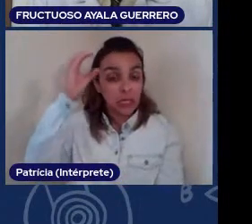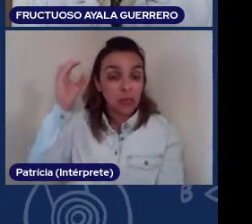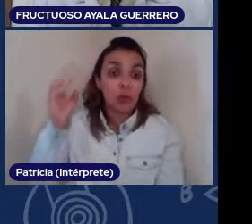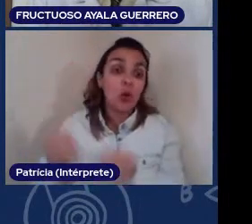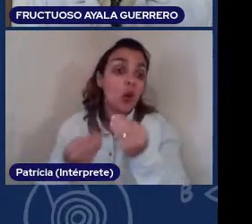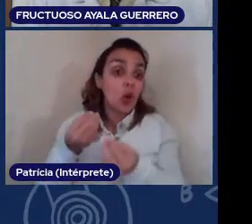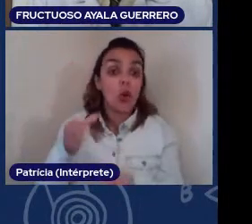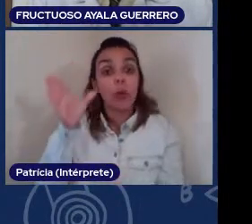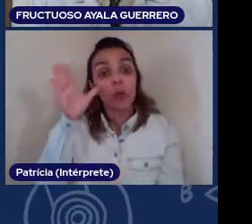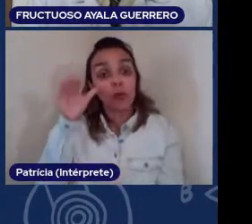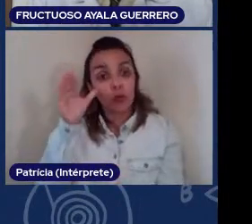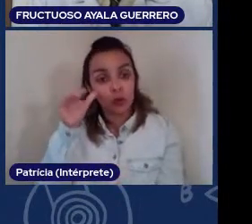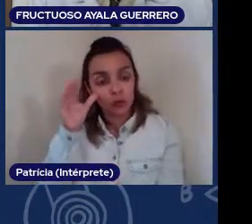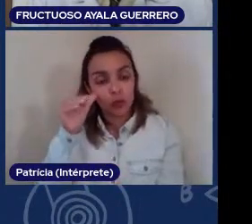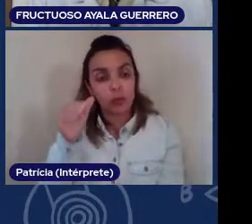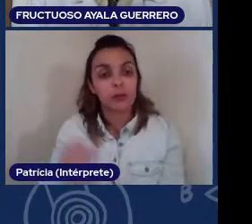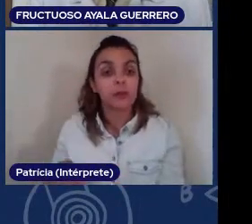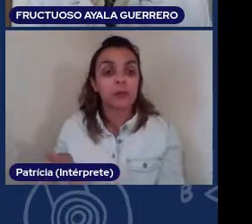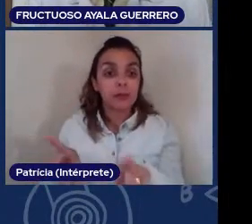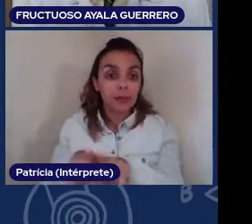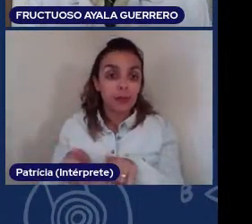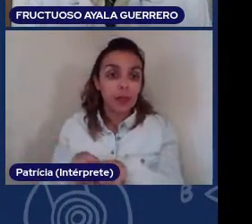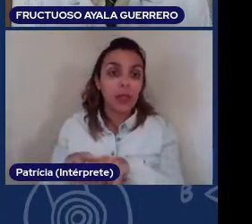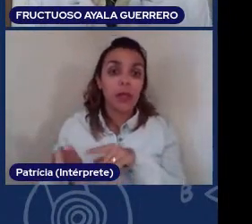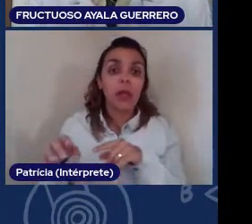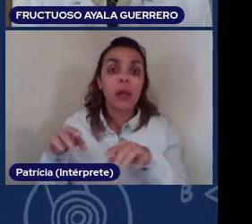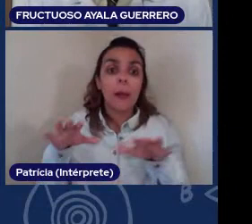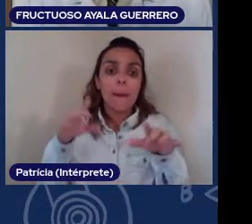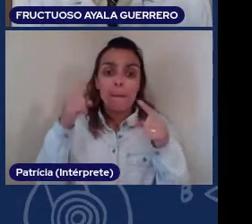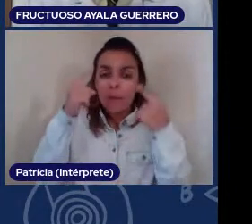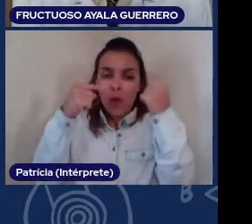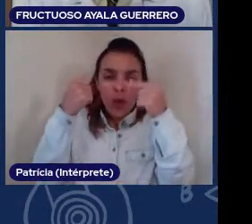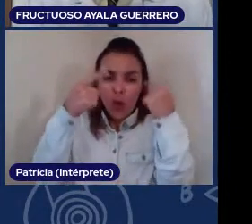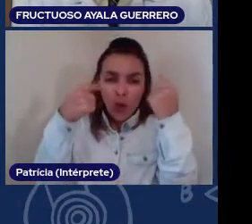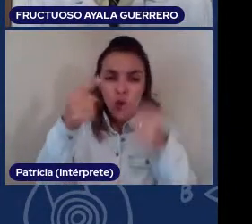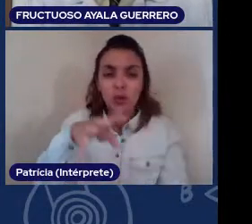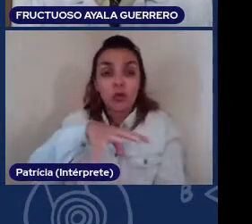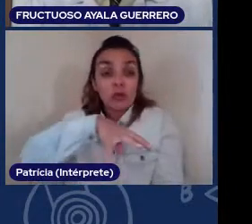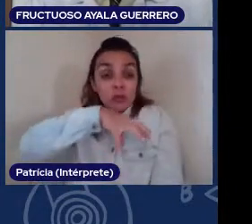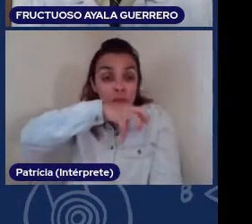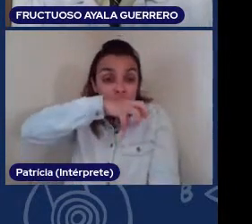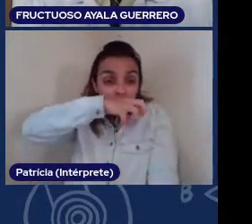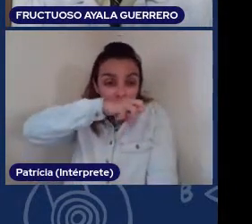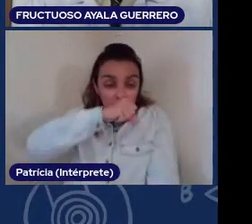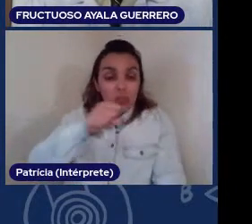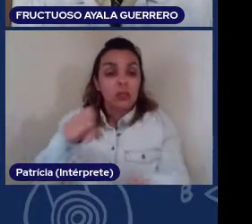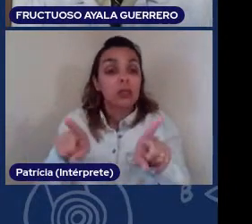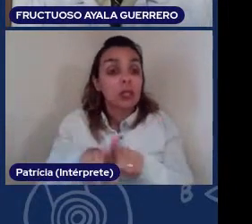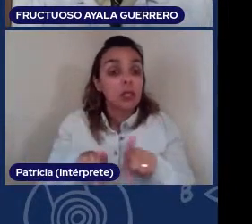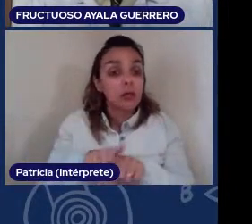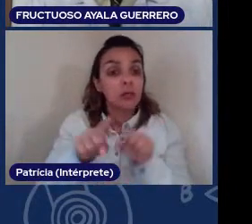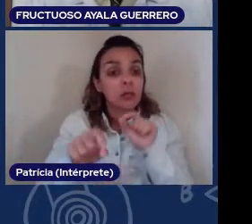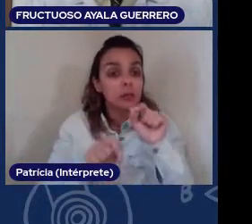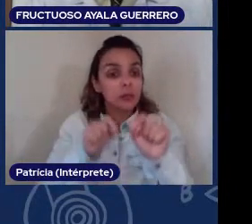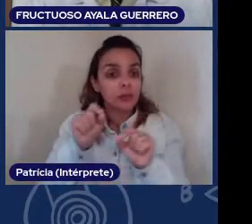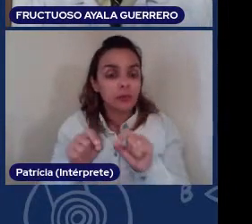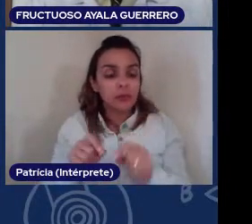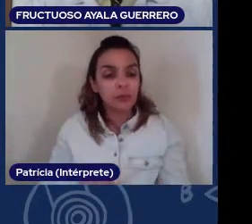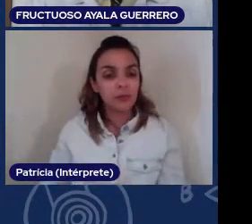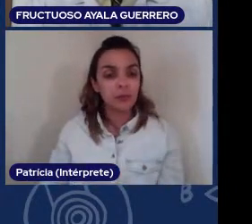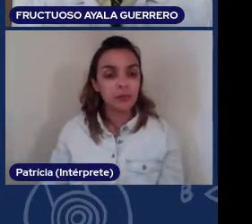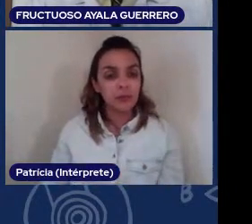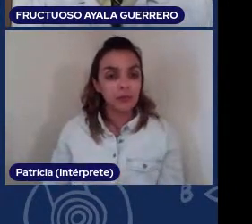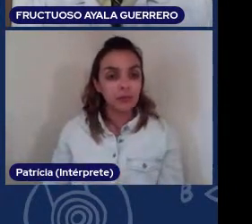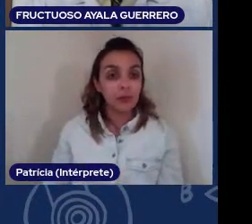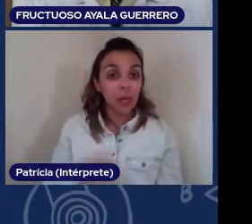variables fisiológicas como son movimientos oculares, respiración y también el porcentaje